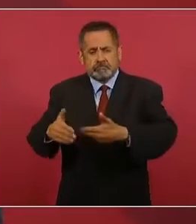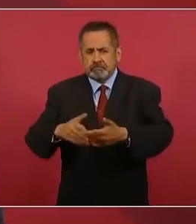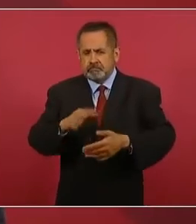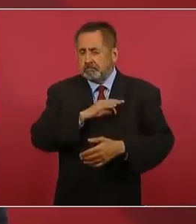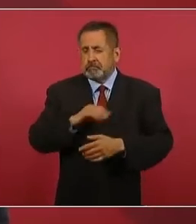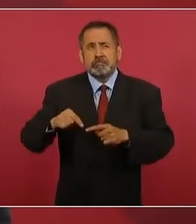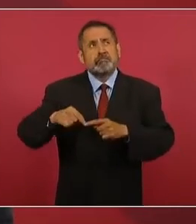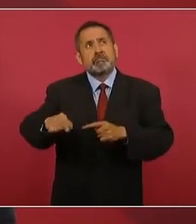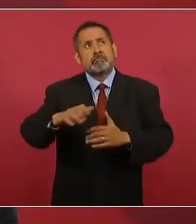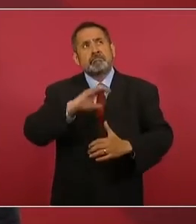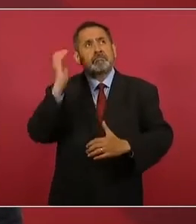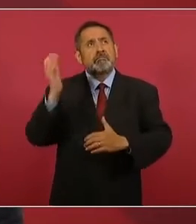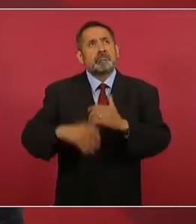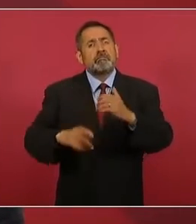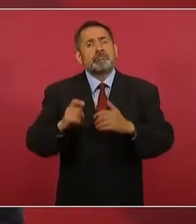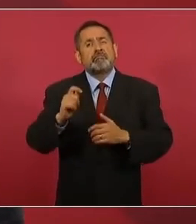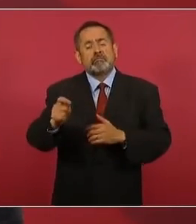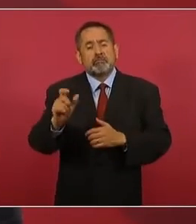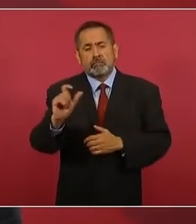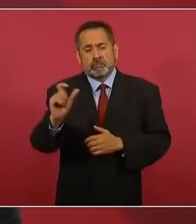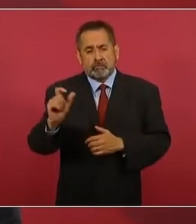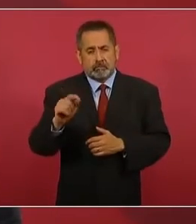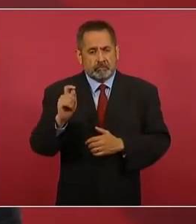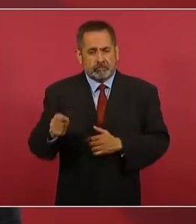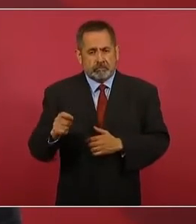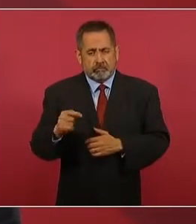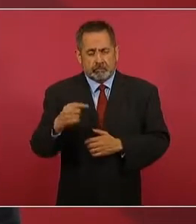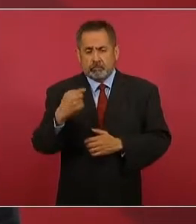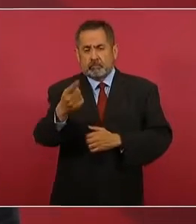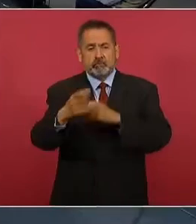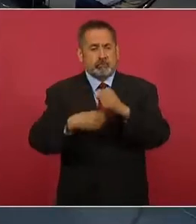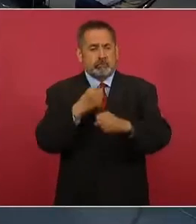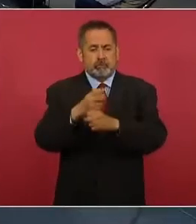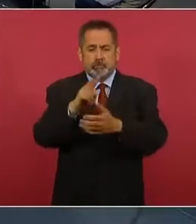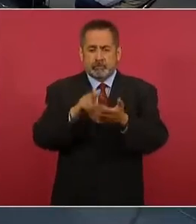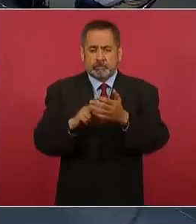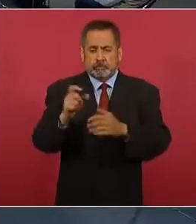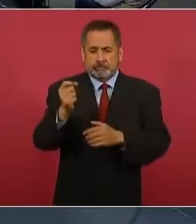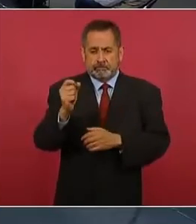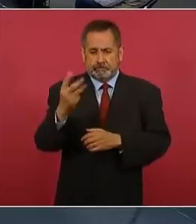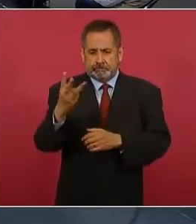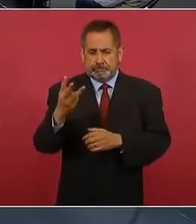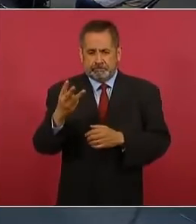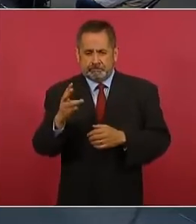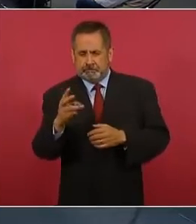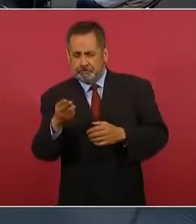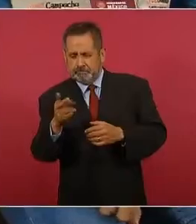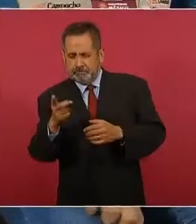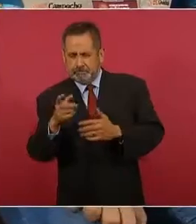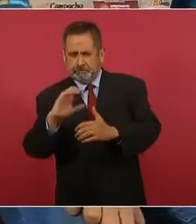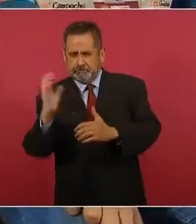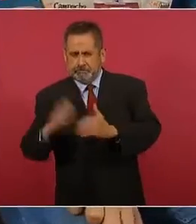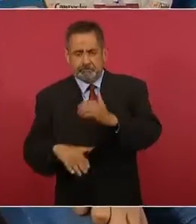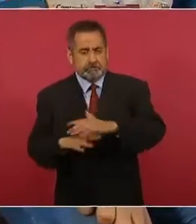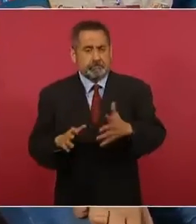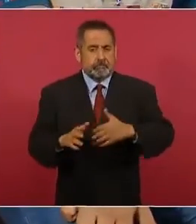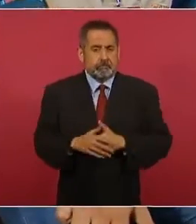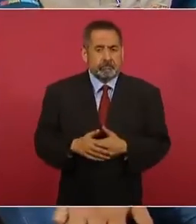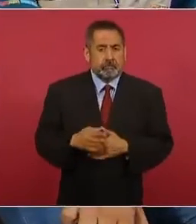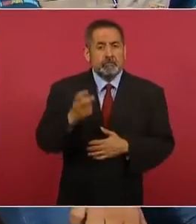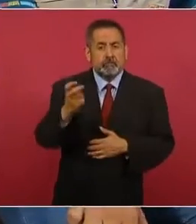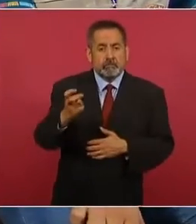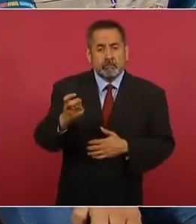tener terminada para finales del año próximo. Esa es la buena noticia. Y ya que andamos en